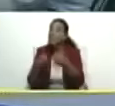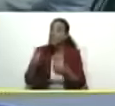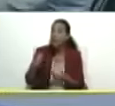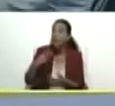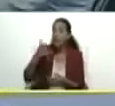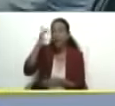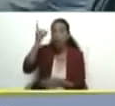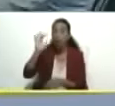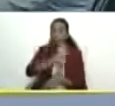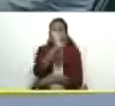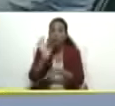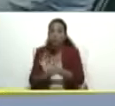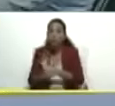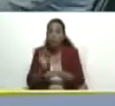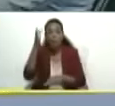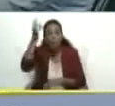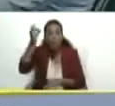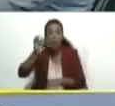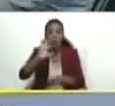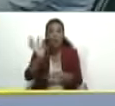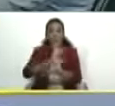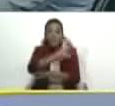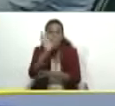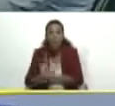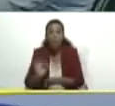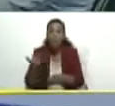del Consejo Federal de Gobierno, que